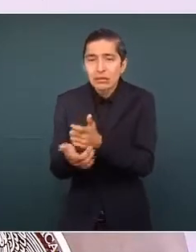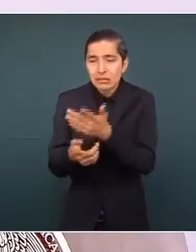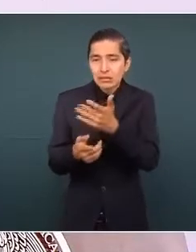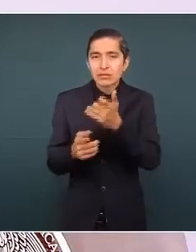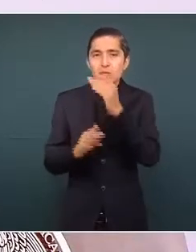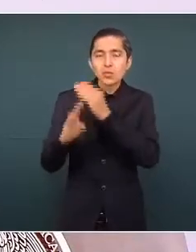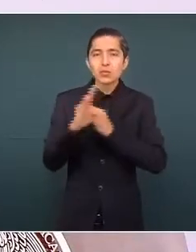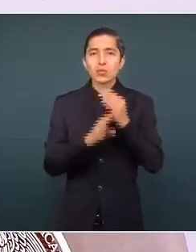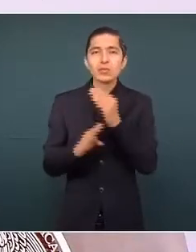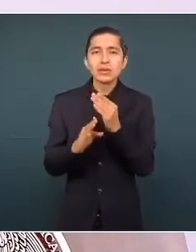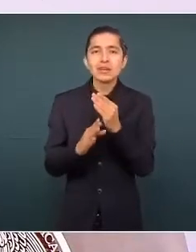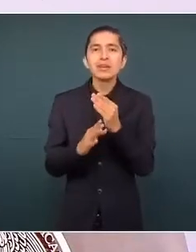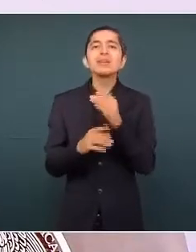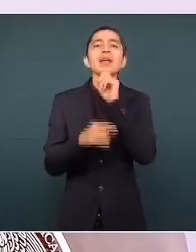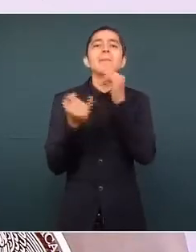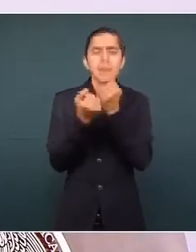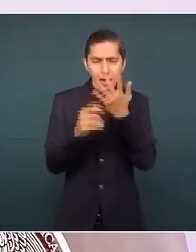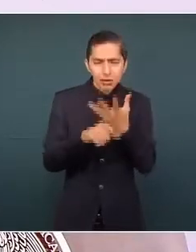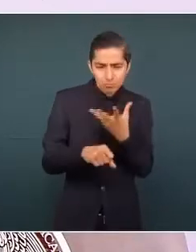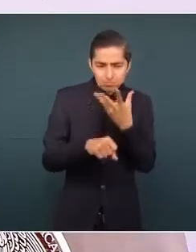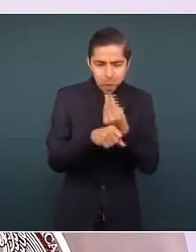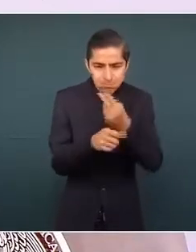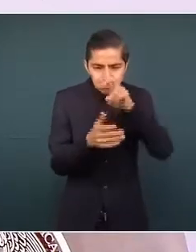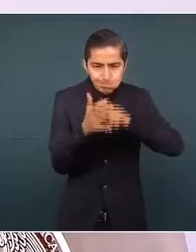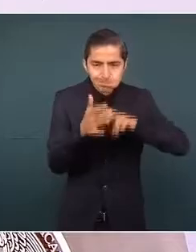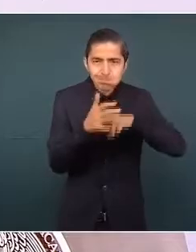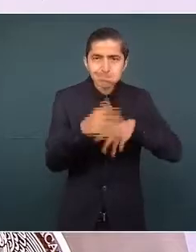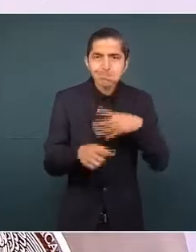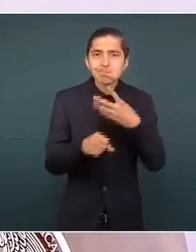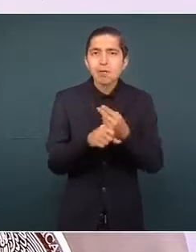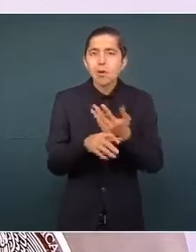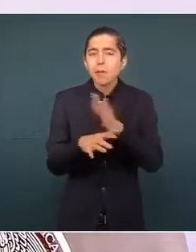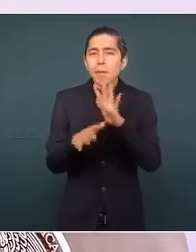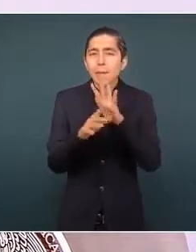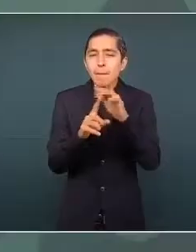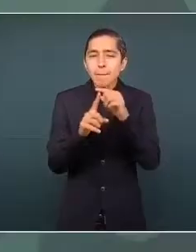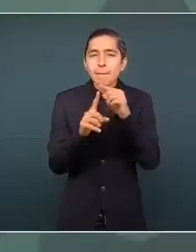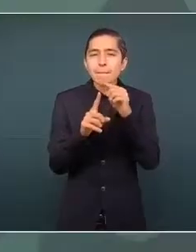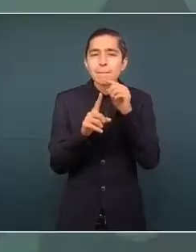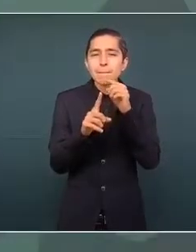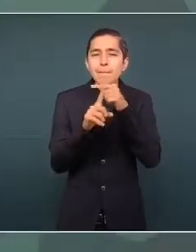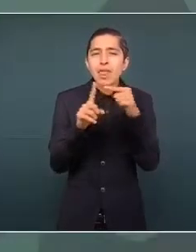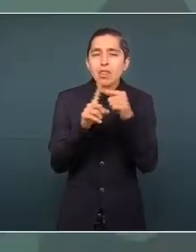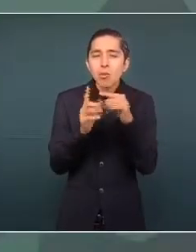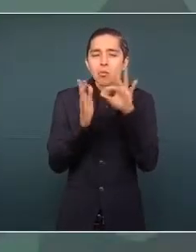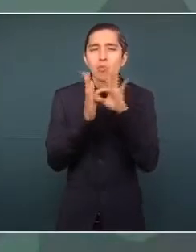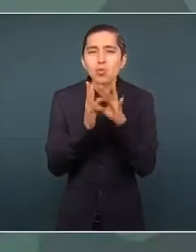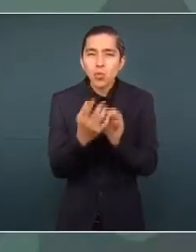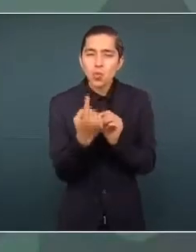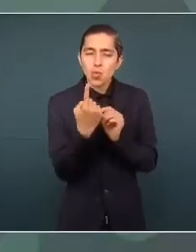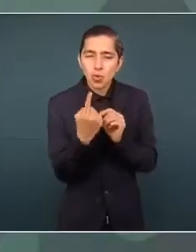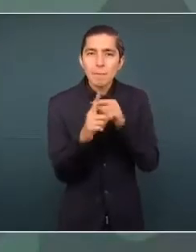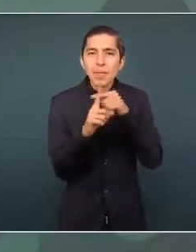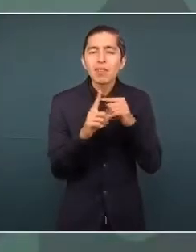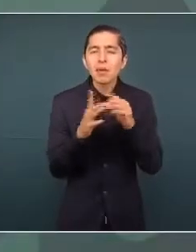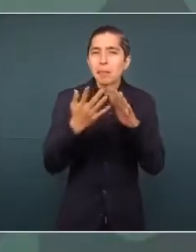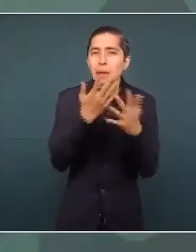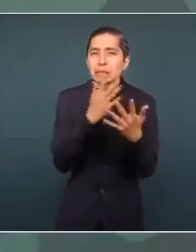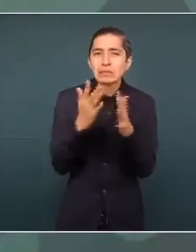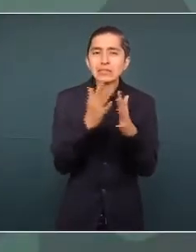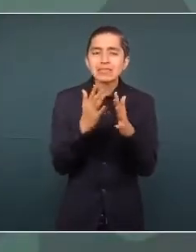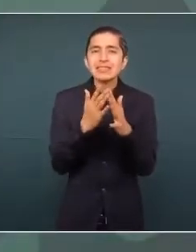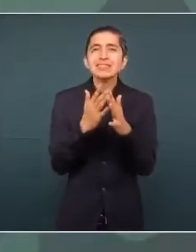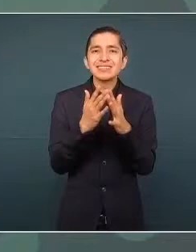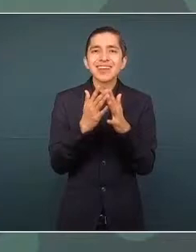una reestructura que, por cierto, quedó como medio punto con respecto a